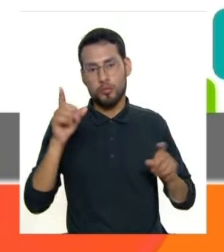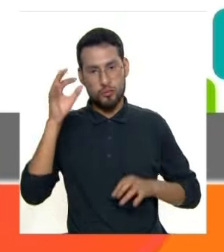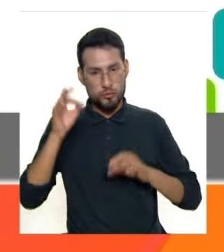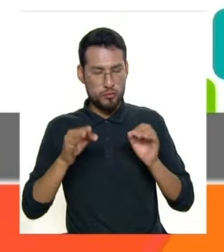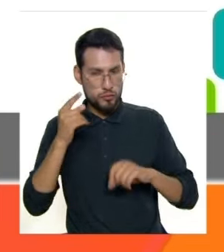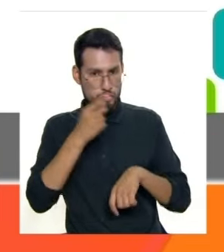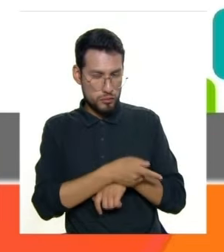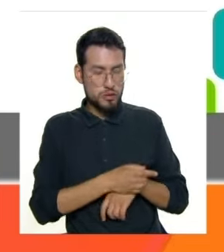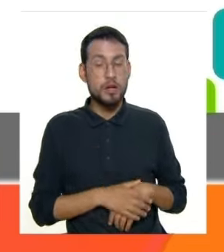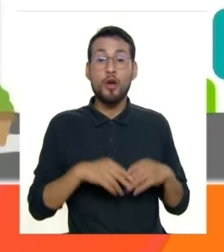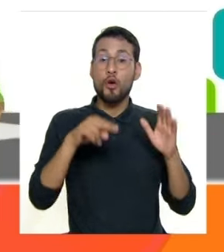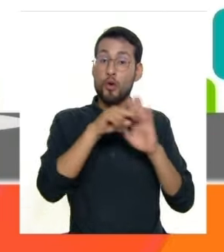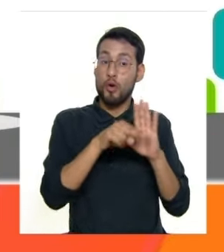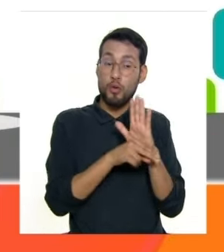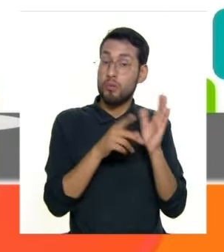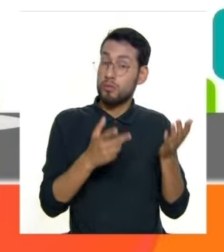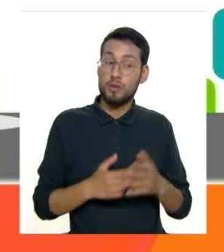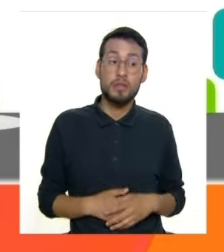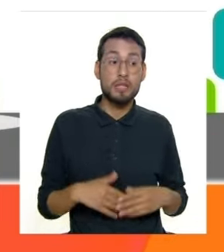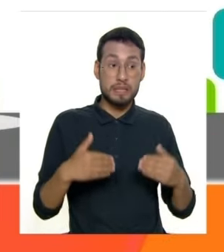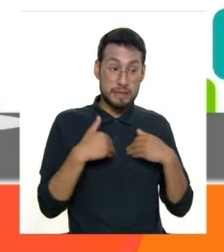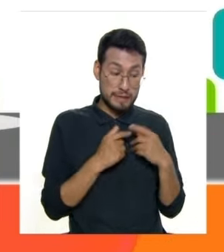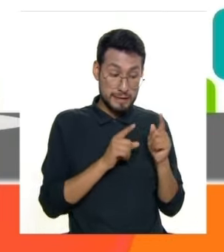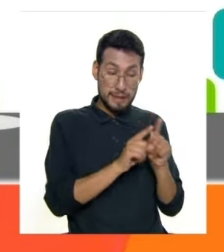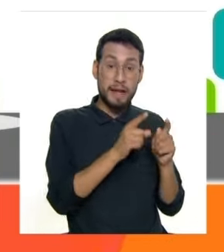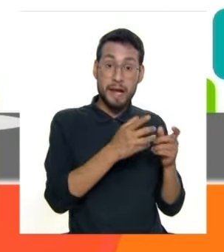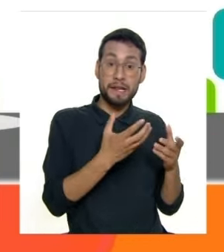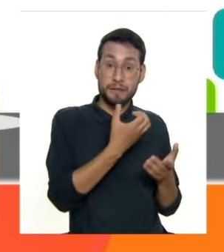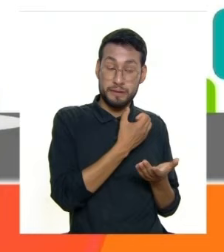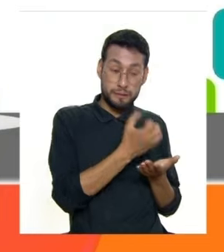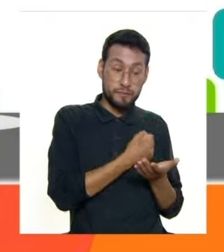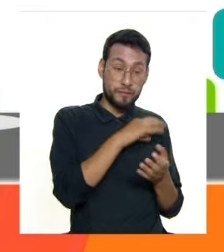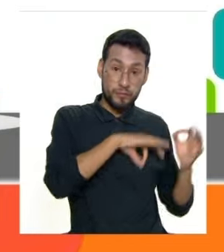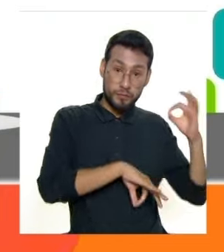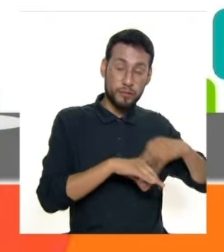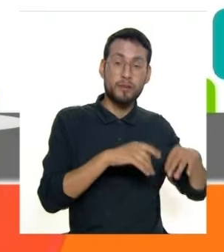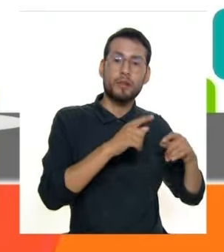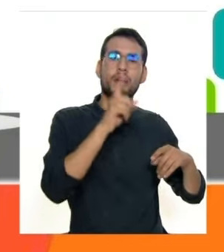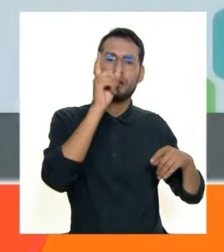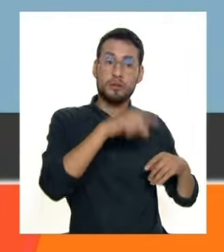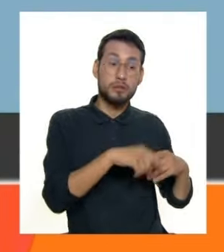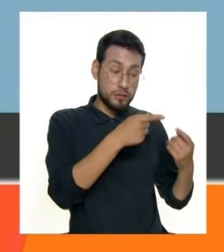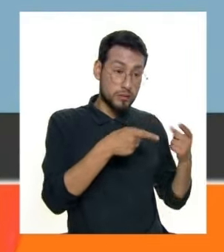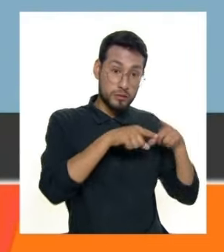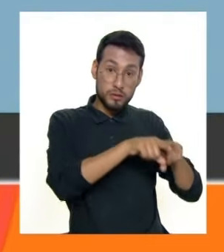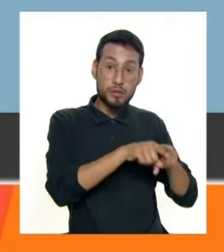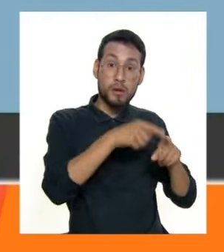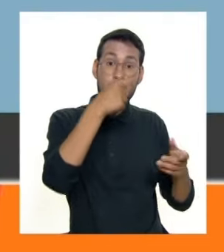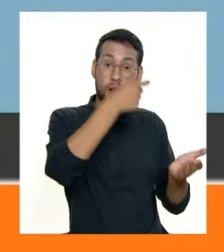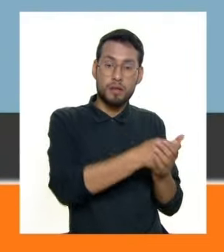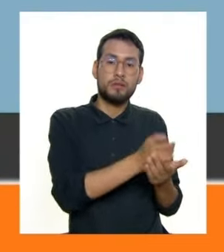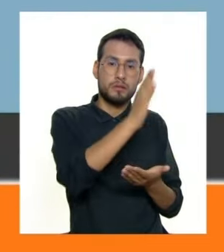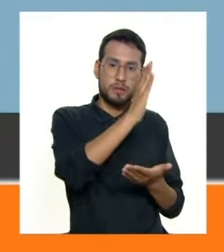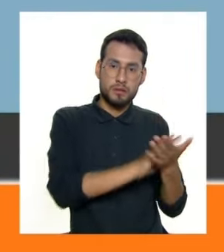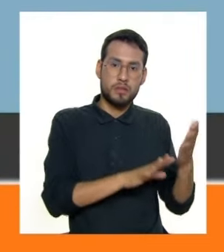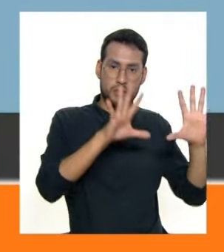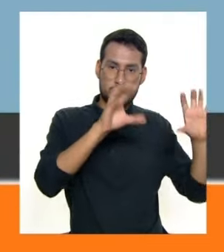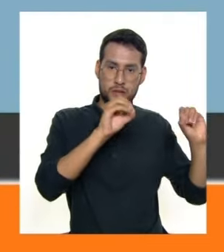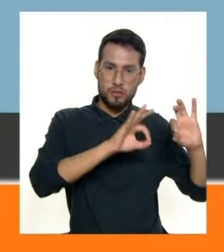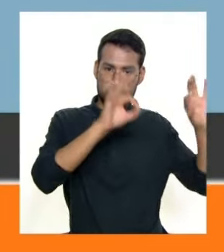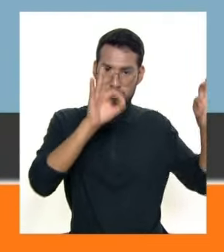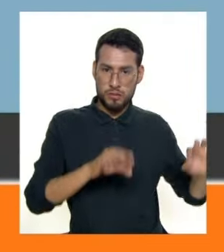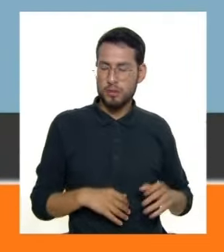judicial. La norma establece que existiendo una sociedad de gananciales, les va a corresponder el momento de la liquidación bueno. la mitad a cada uno.